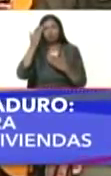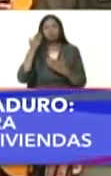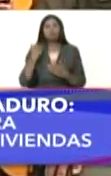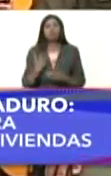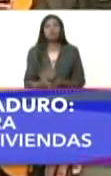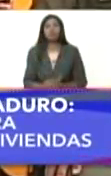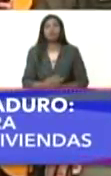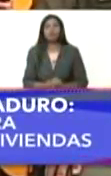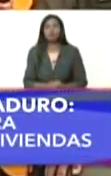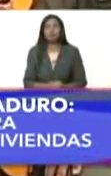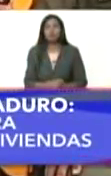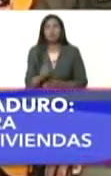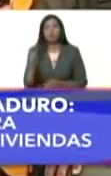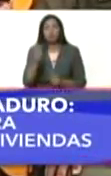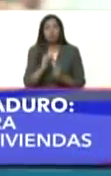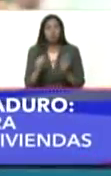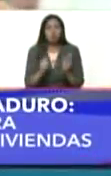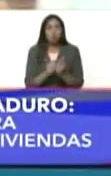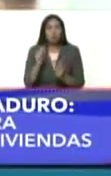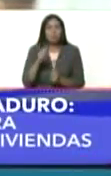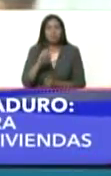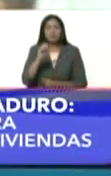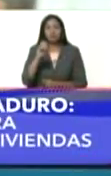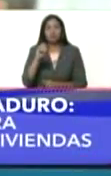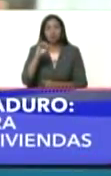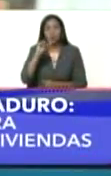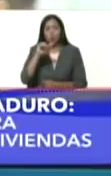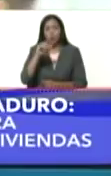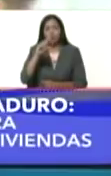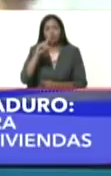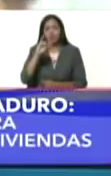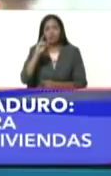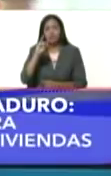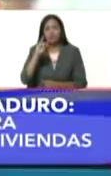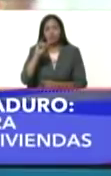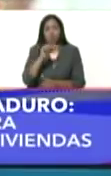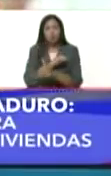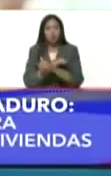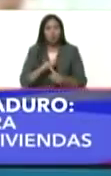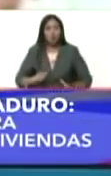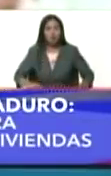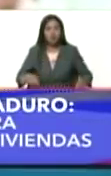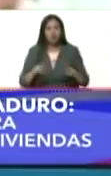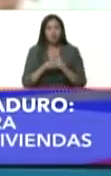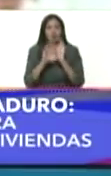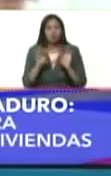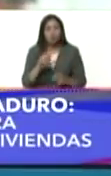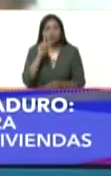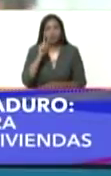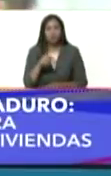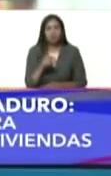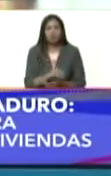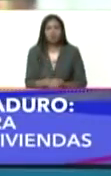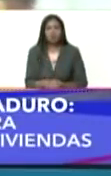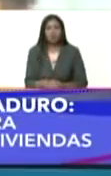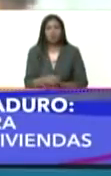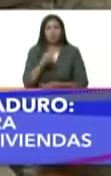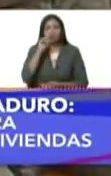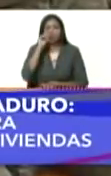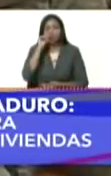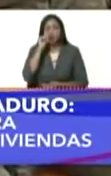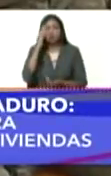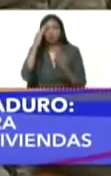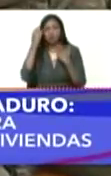Al segundo comandante de la SODI portuguesa, general de brigada Arturo Celestino Álvarez, mi